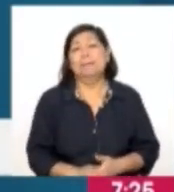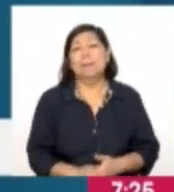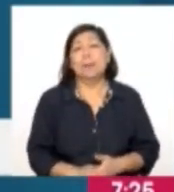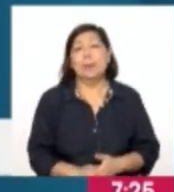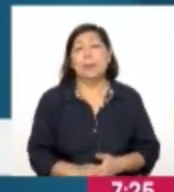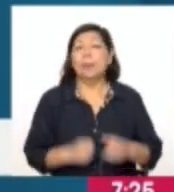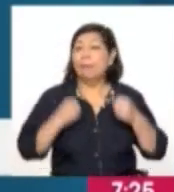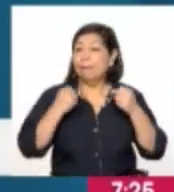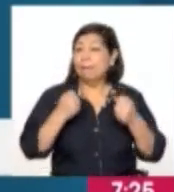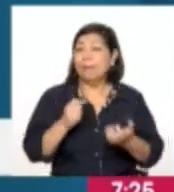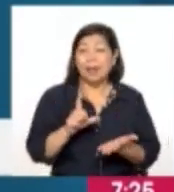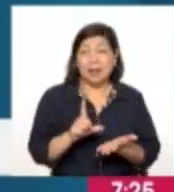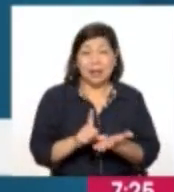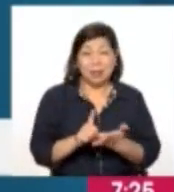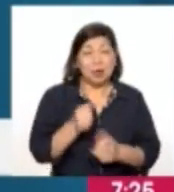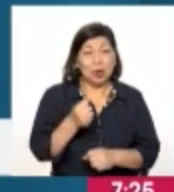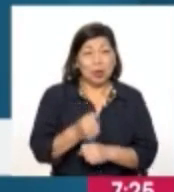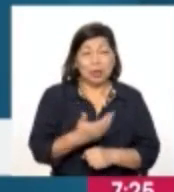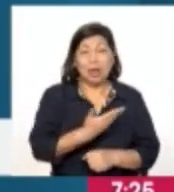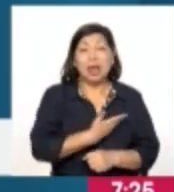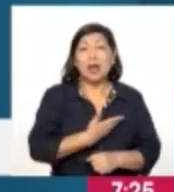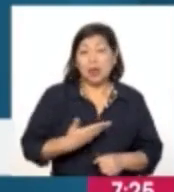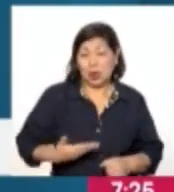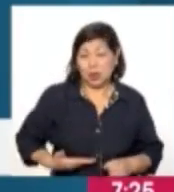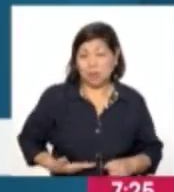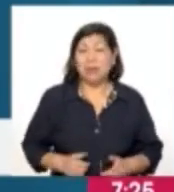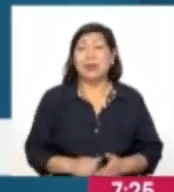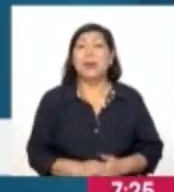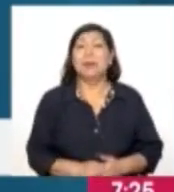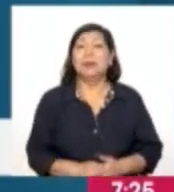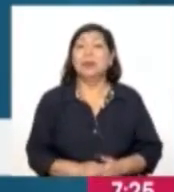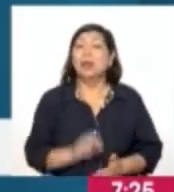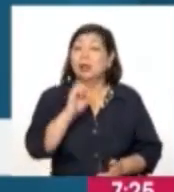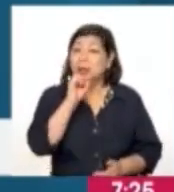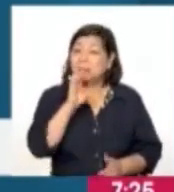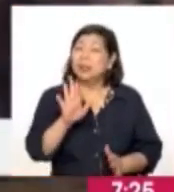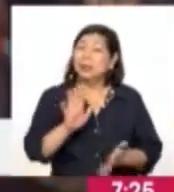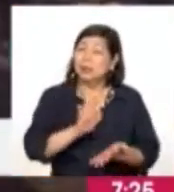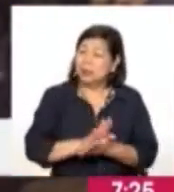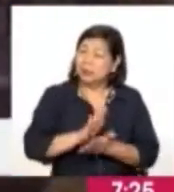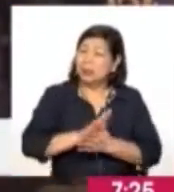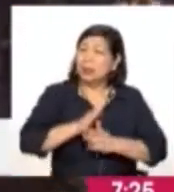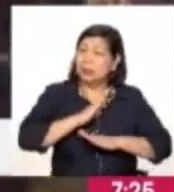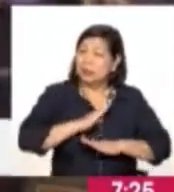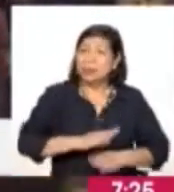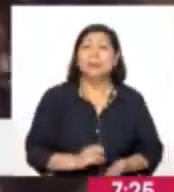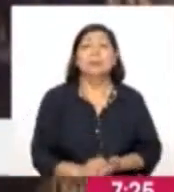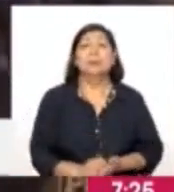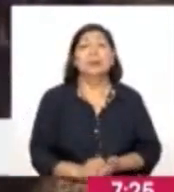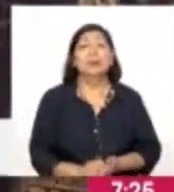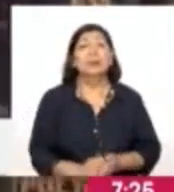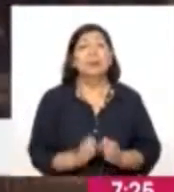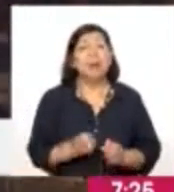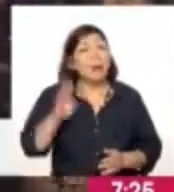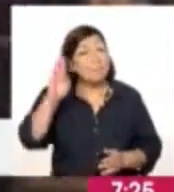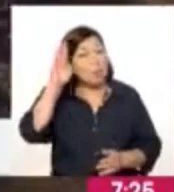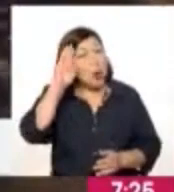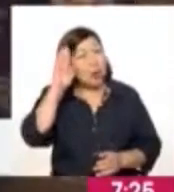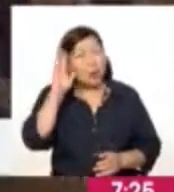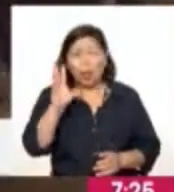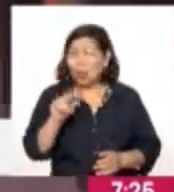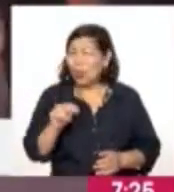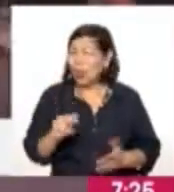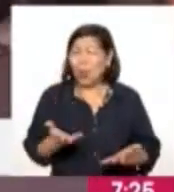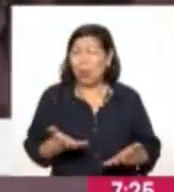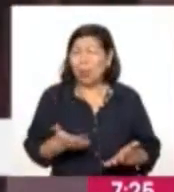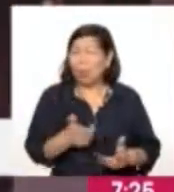eventuales protestas en Lima contra el gobierno, Otárola Peñaranda garantizó la tranquilidad. Además, aseguró que la policía no ha hecho